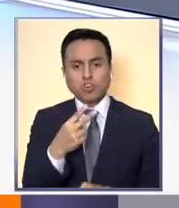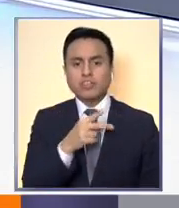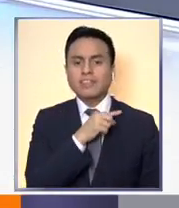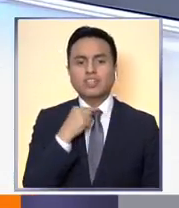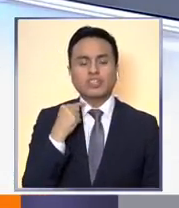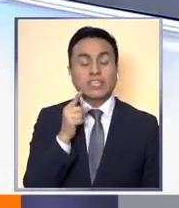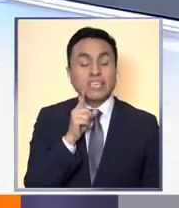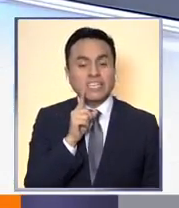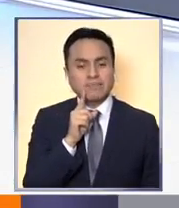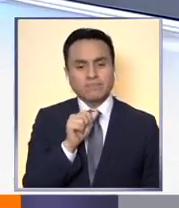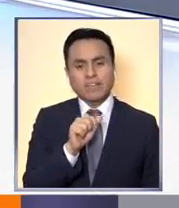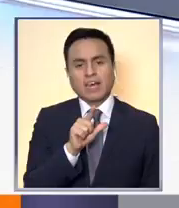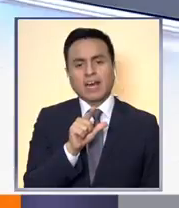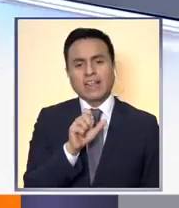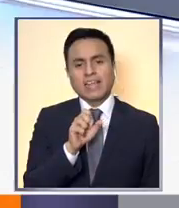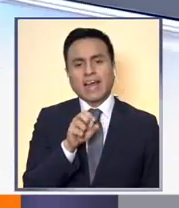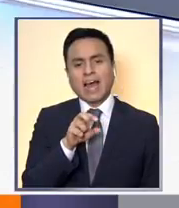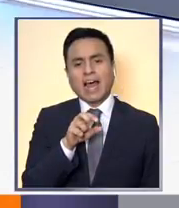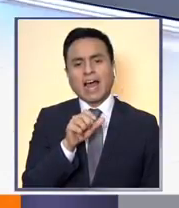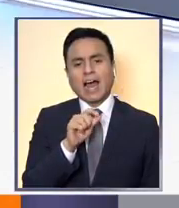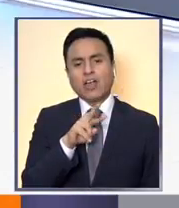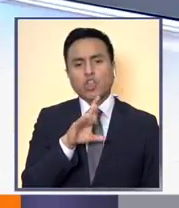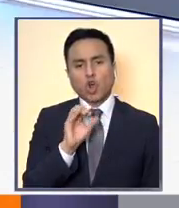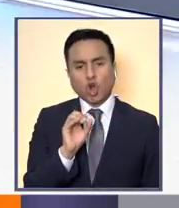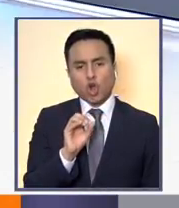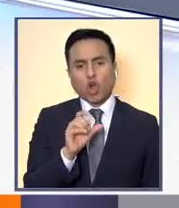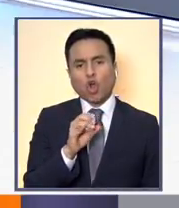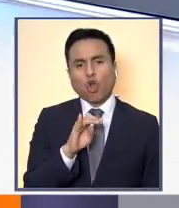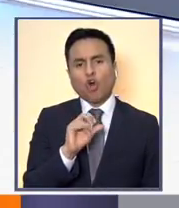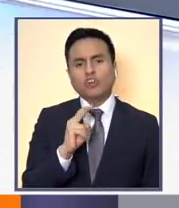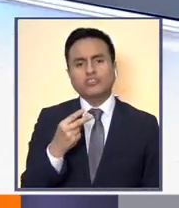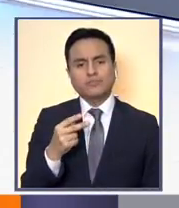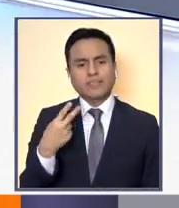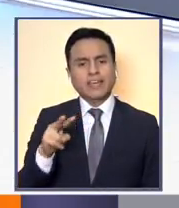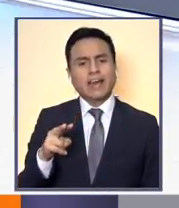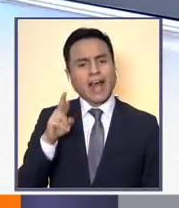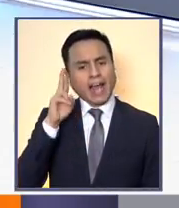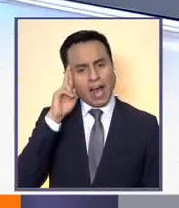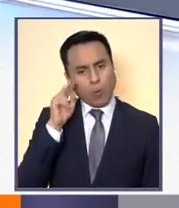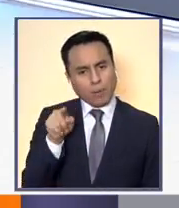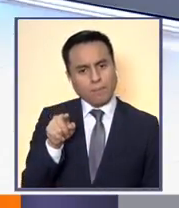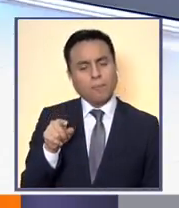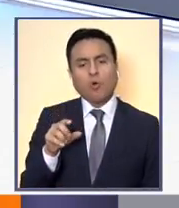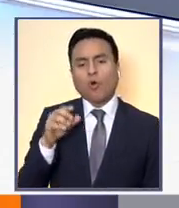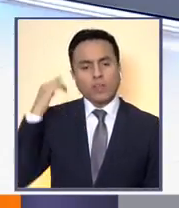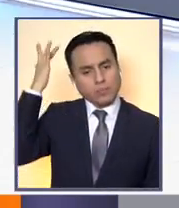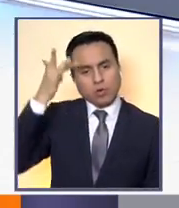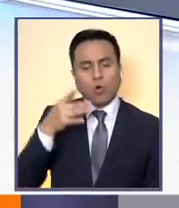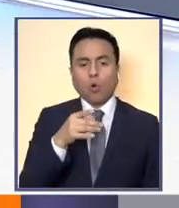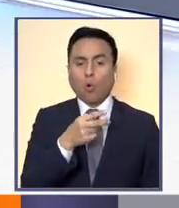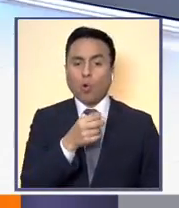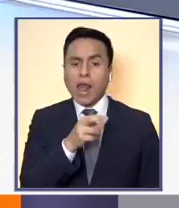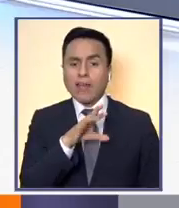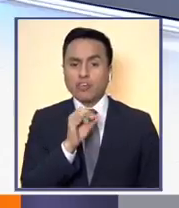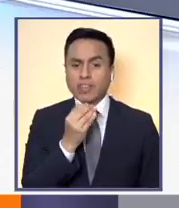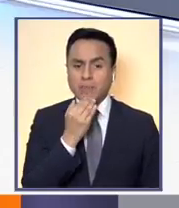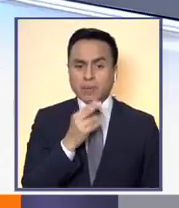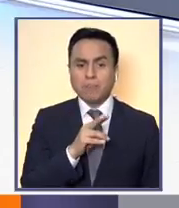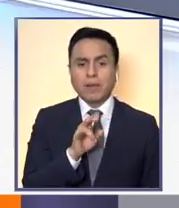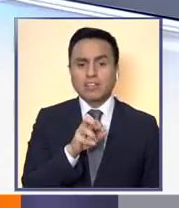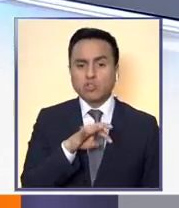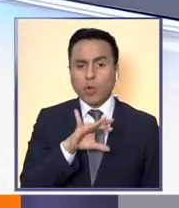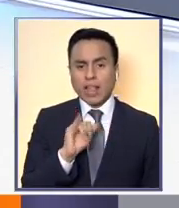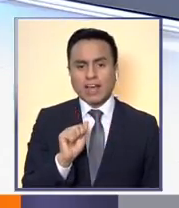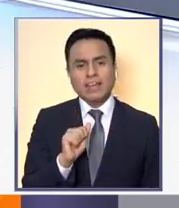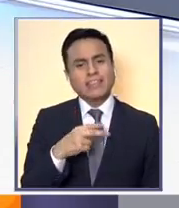ellos? Alejandro Goich, en ese entonces obispo de Rancagua, y Horacio Valenzuela, obispo de Talca